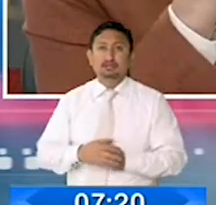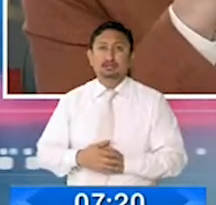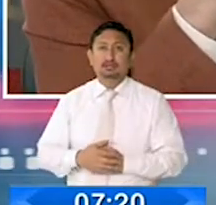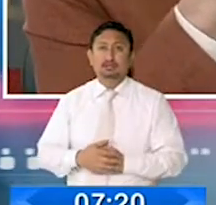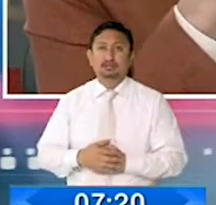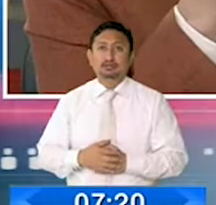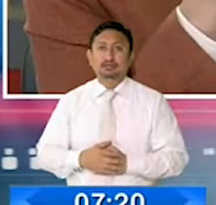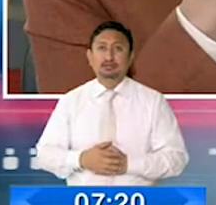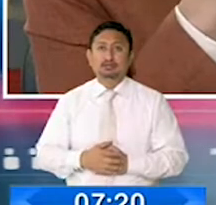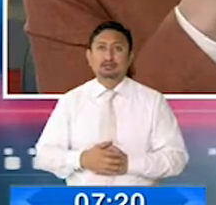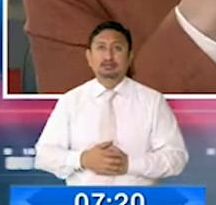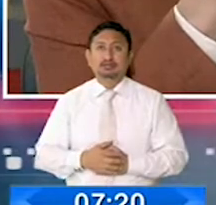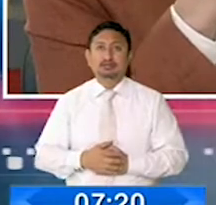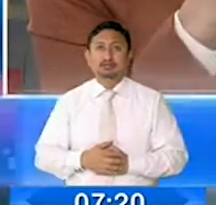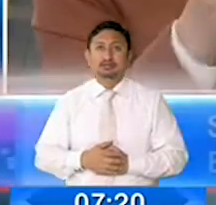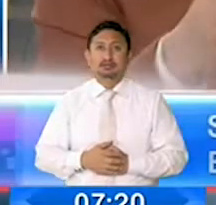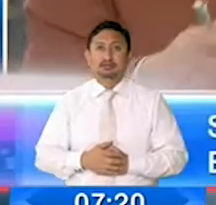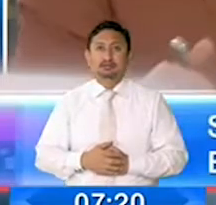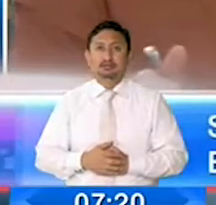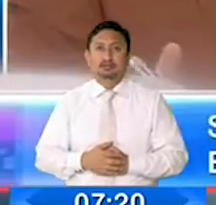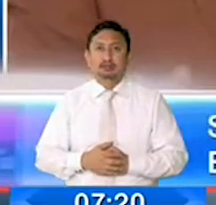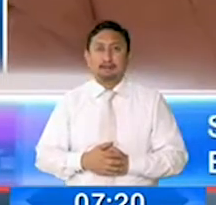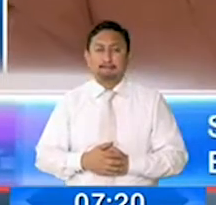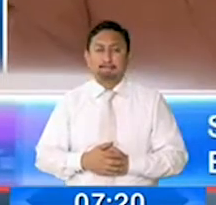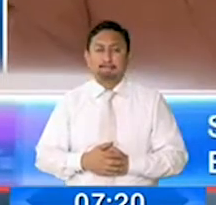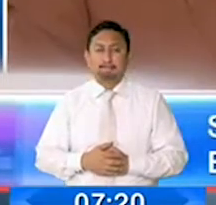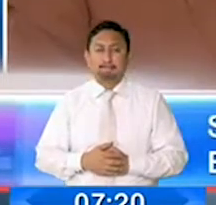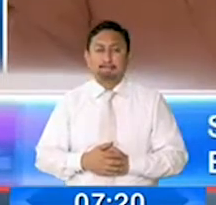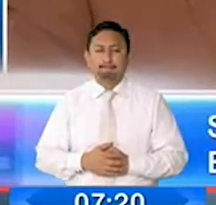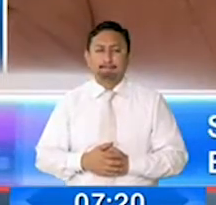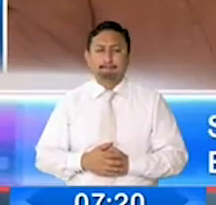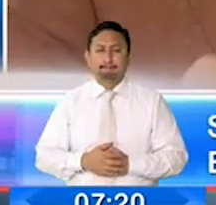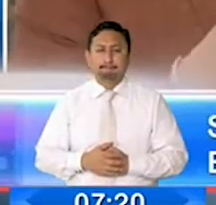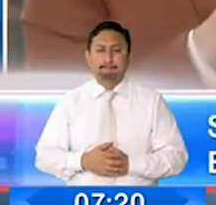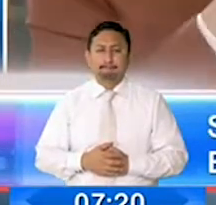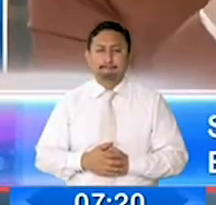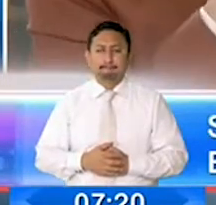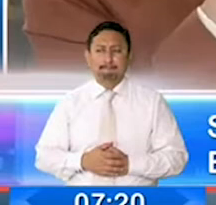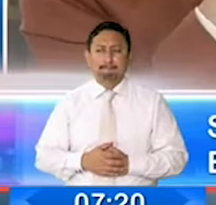en los jueces, por todo internet, todos los días, en nuestras audiencias y resoluciones cotidianas.